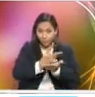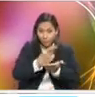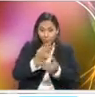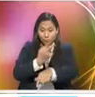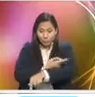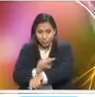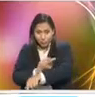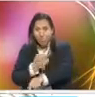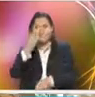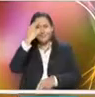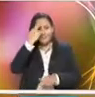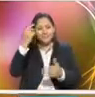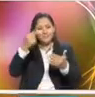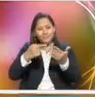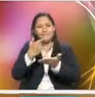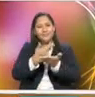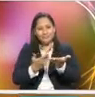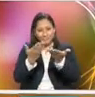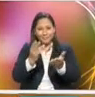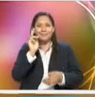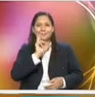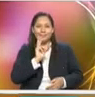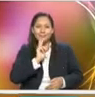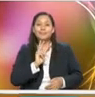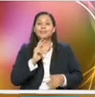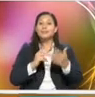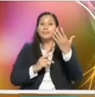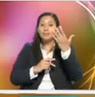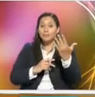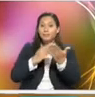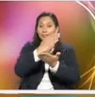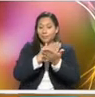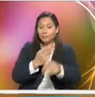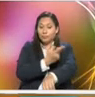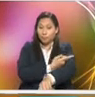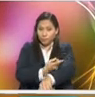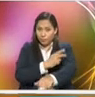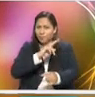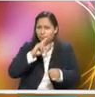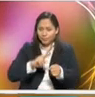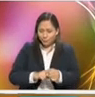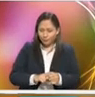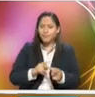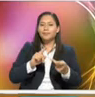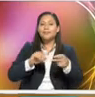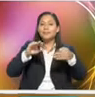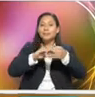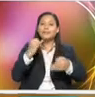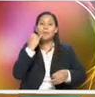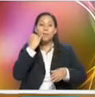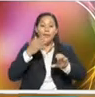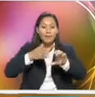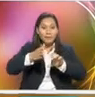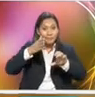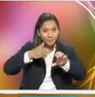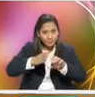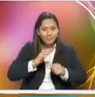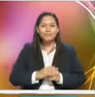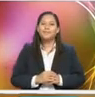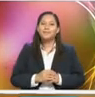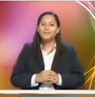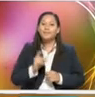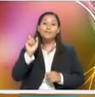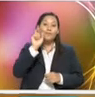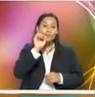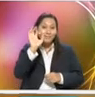duraznos, vamos a Ok. recordar los ingredientes. Son 5 mitades de durazno natural, una taza de espinacas fileteadas, una taza